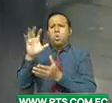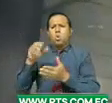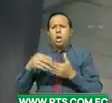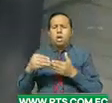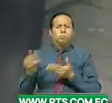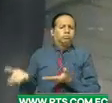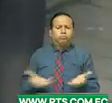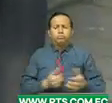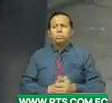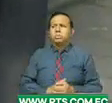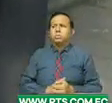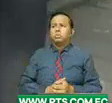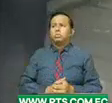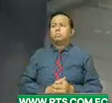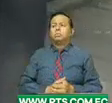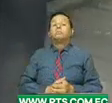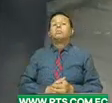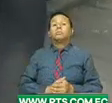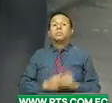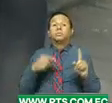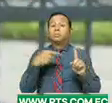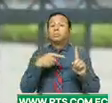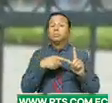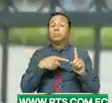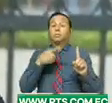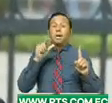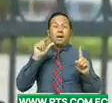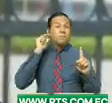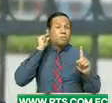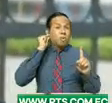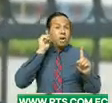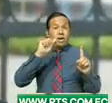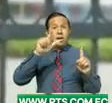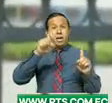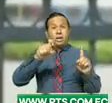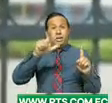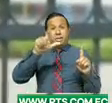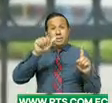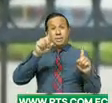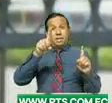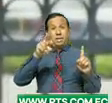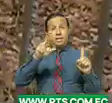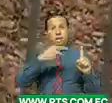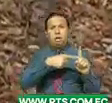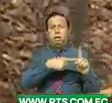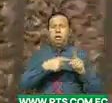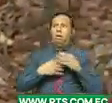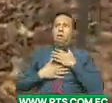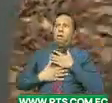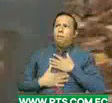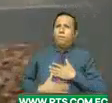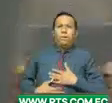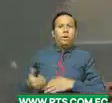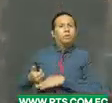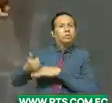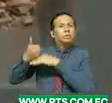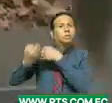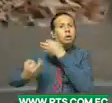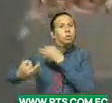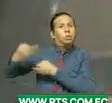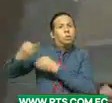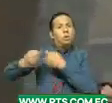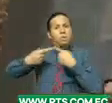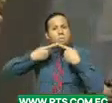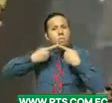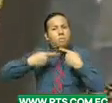Vaya, hágale. Para Alexandra, hay algo de alivio luego de que autoridades judiciales dieran a conocer la sentencia en contra de un sujeto